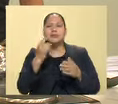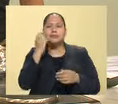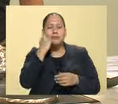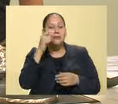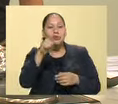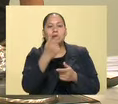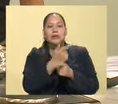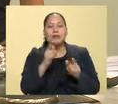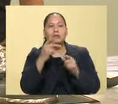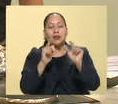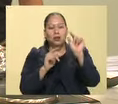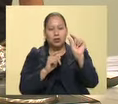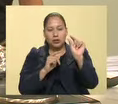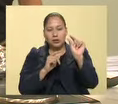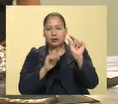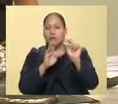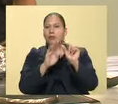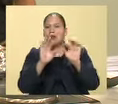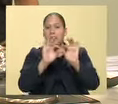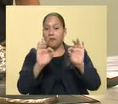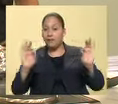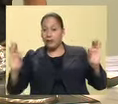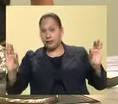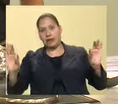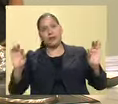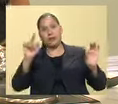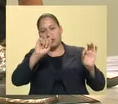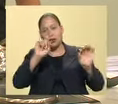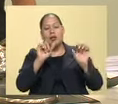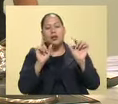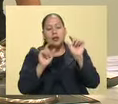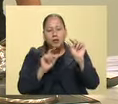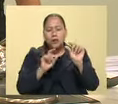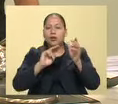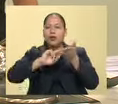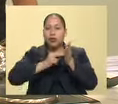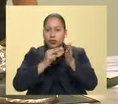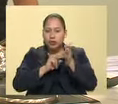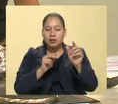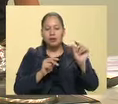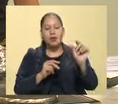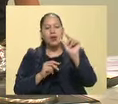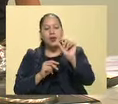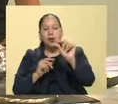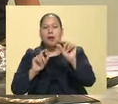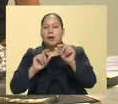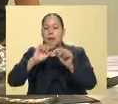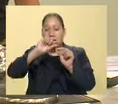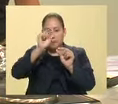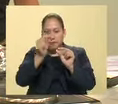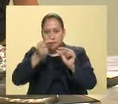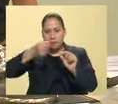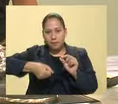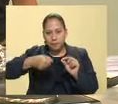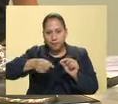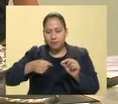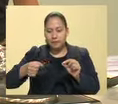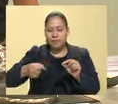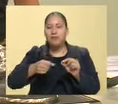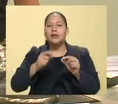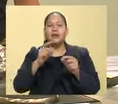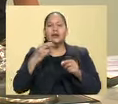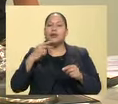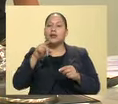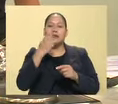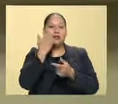sea cortita. Okay. Que no sea fideo. No, si quieren tornillito, que es fusilio, el bastoncito, la que ustedes quieran. Hoy nosotros